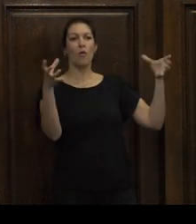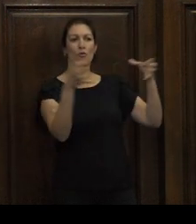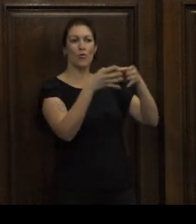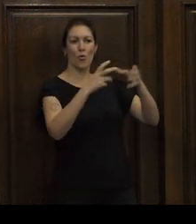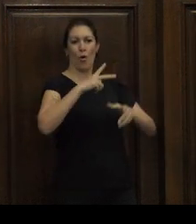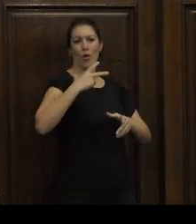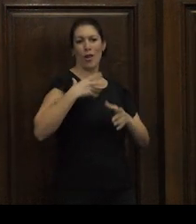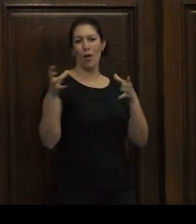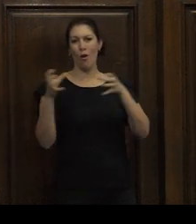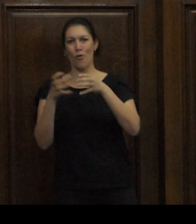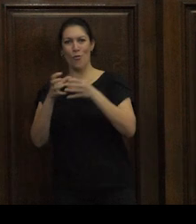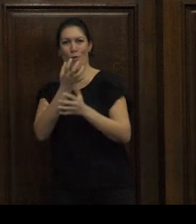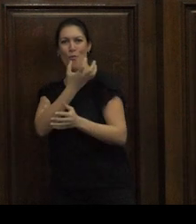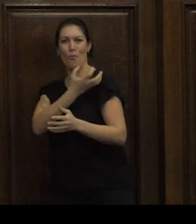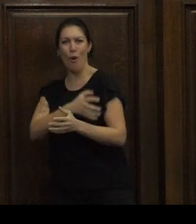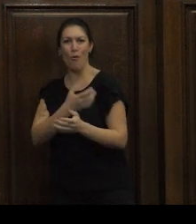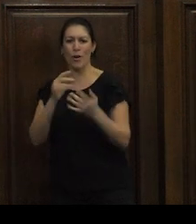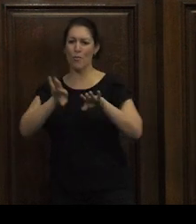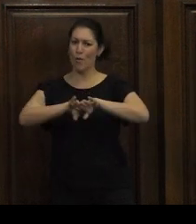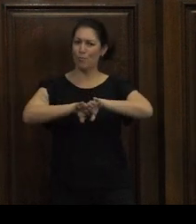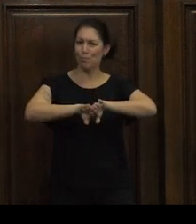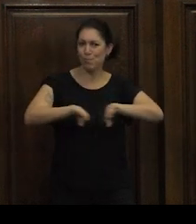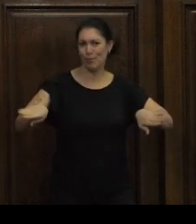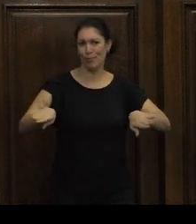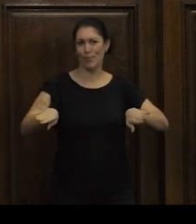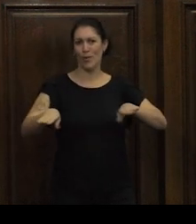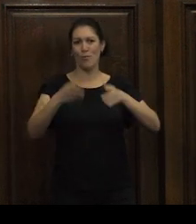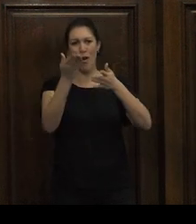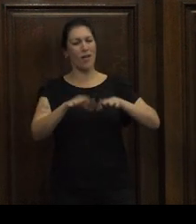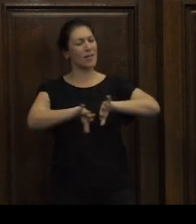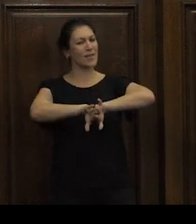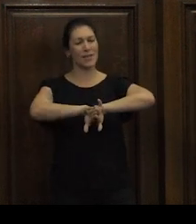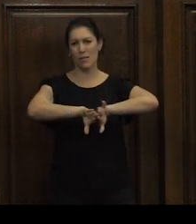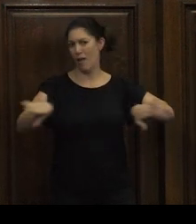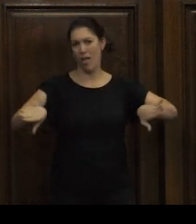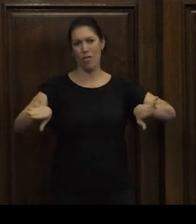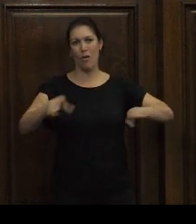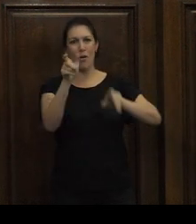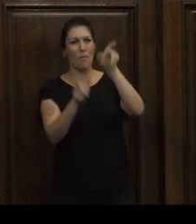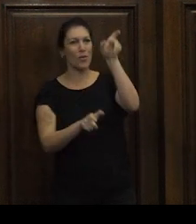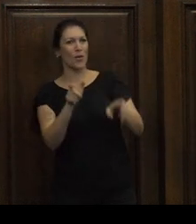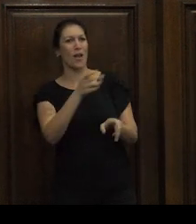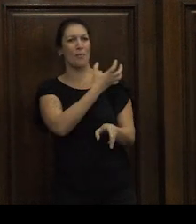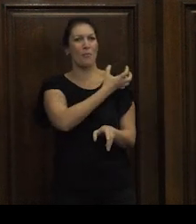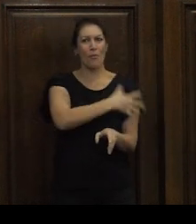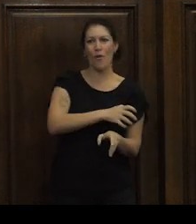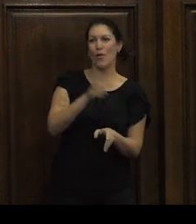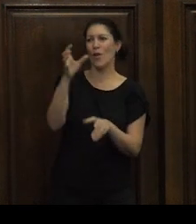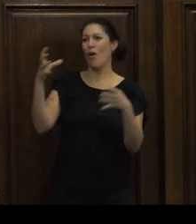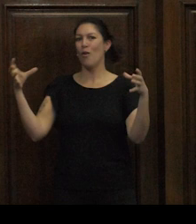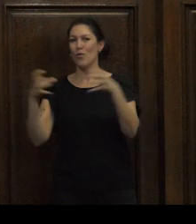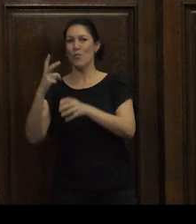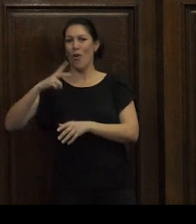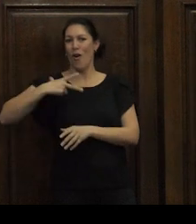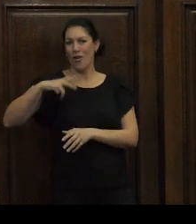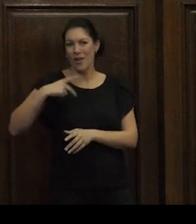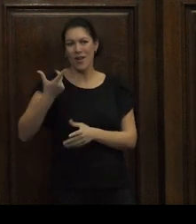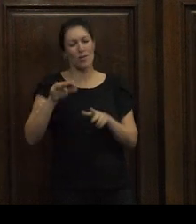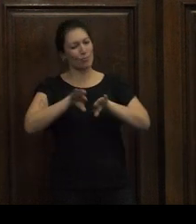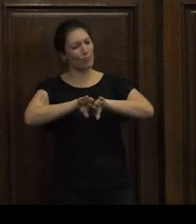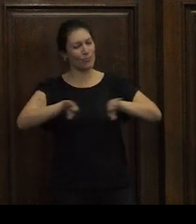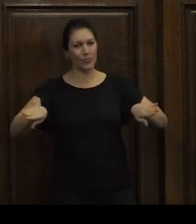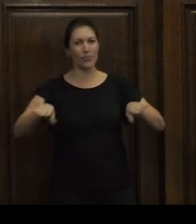pobres o que intentan separarlos, ¿no? Que intentan contener la invasión de los muy pobres a los muy ricos o a los territorios de los muy